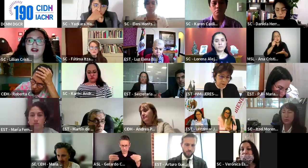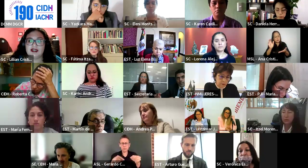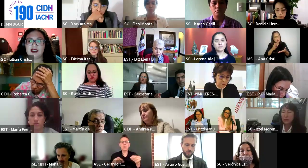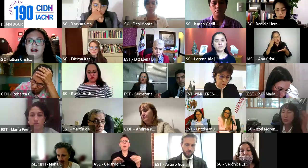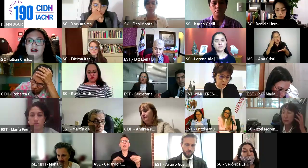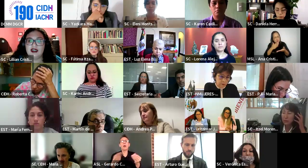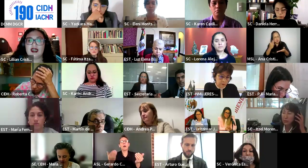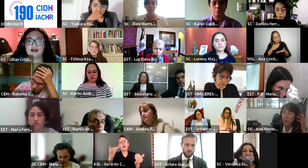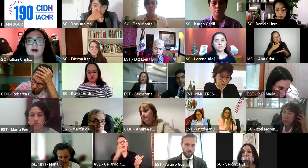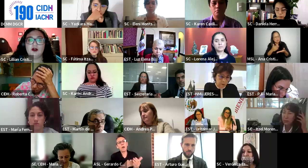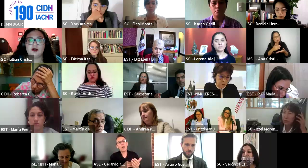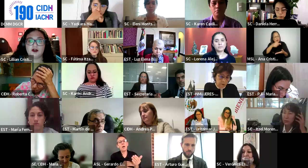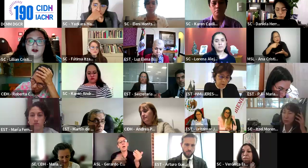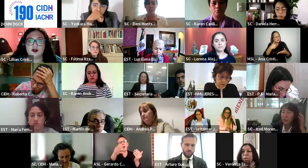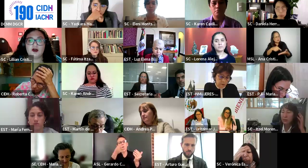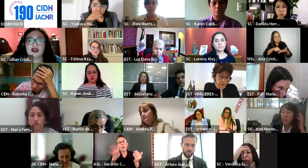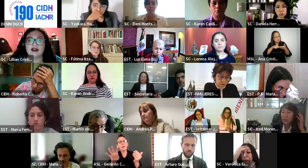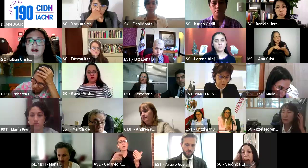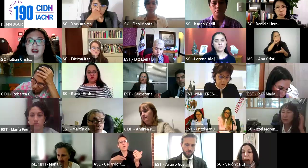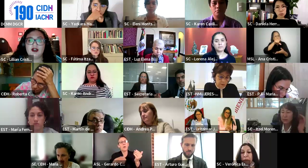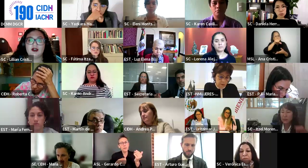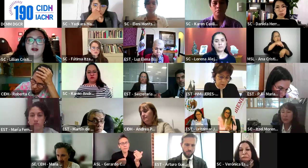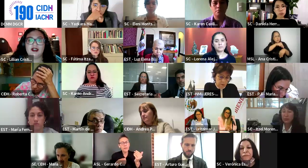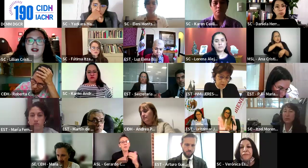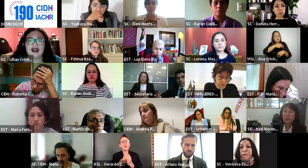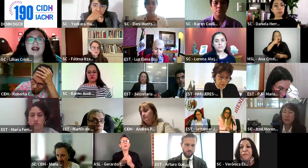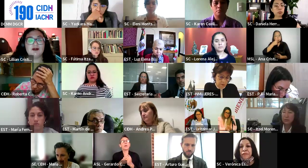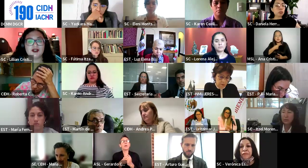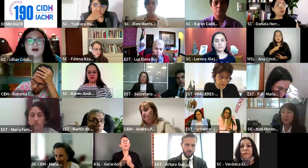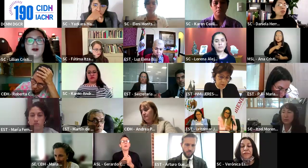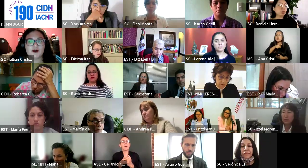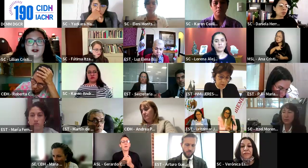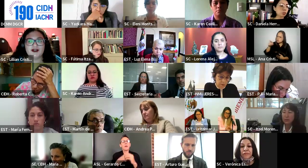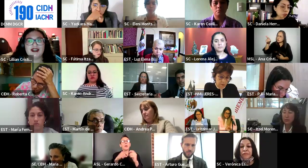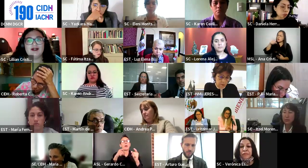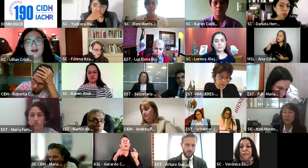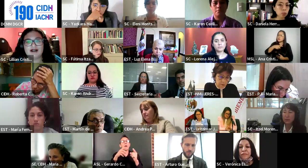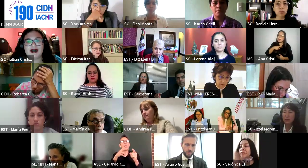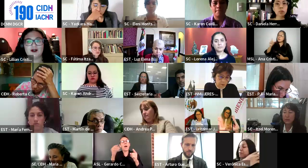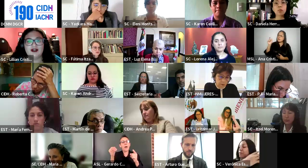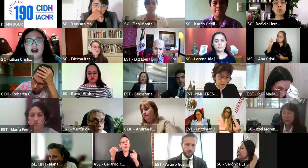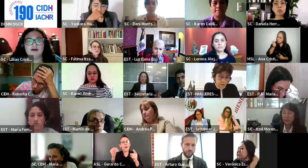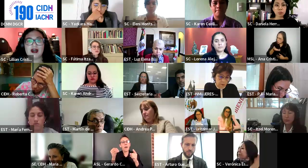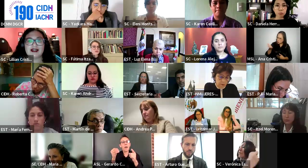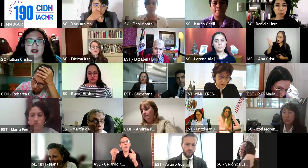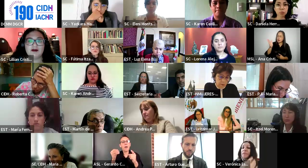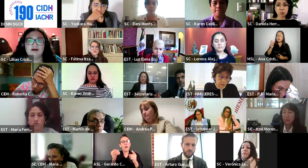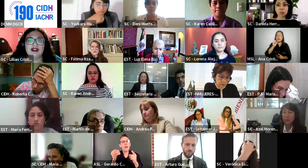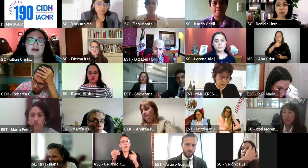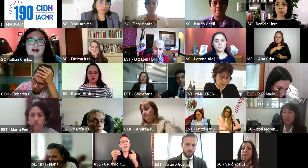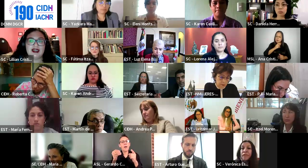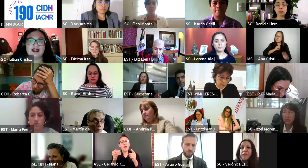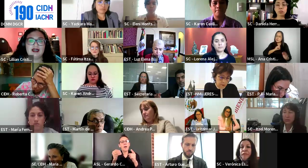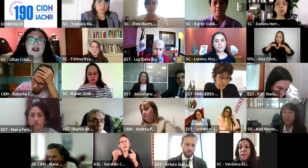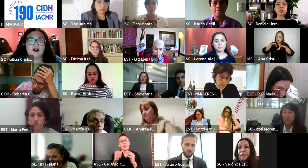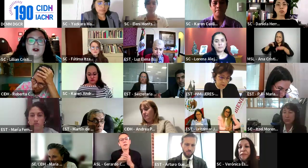cuenta invisibilizada. Ese mismo doctor tuvo el atrevimiento de recomendar que buscara un novio y un trabajo, para así olvidar